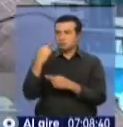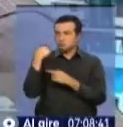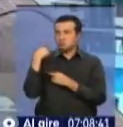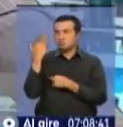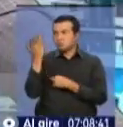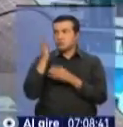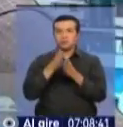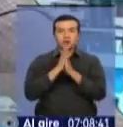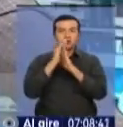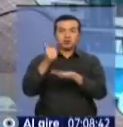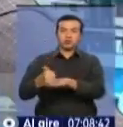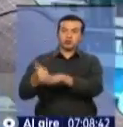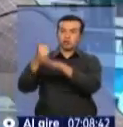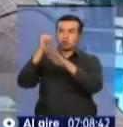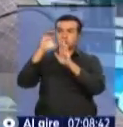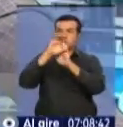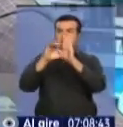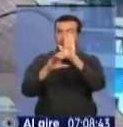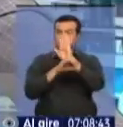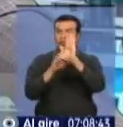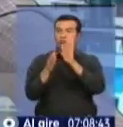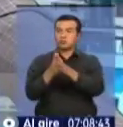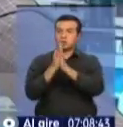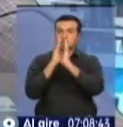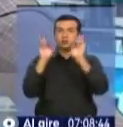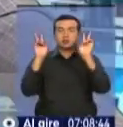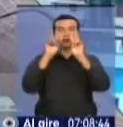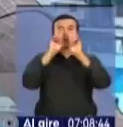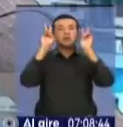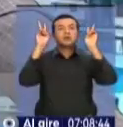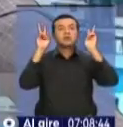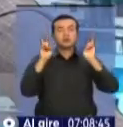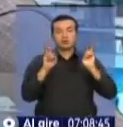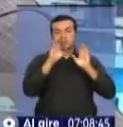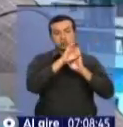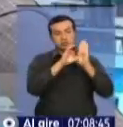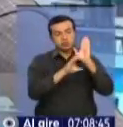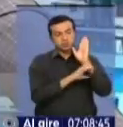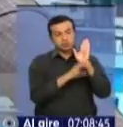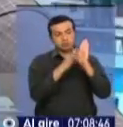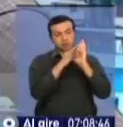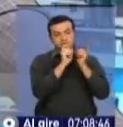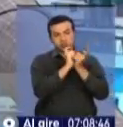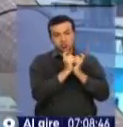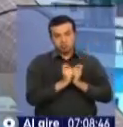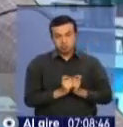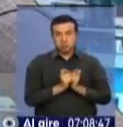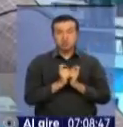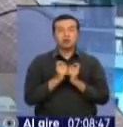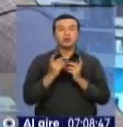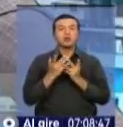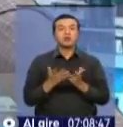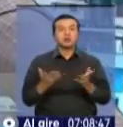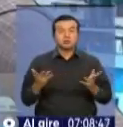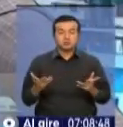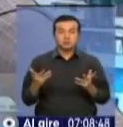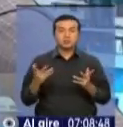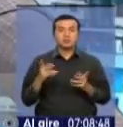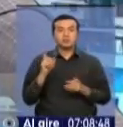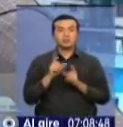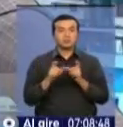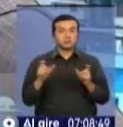pedir a la Corte Constitucional un dictamen sobre las enmiendas o reformas, la ciudadanía lo que está